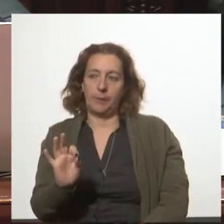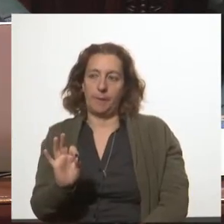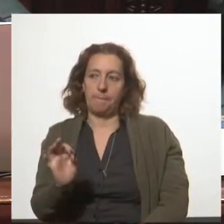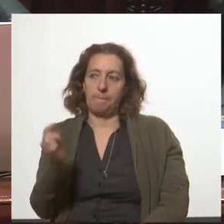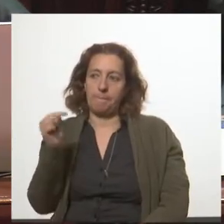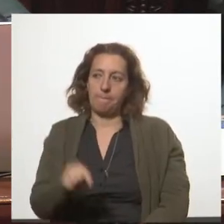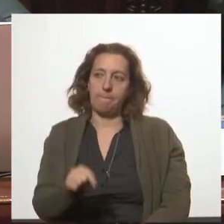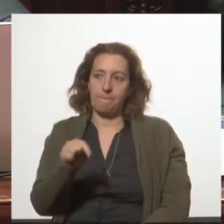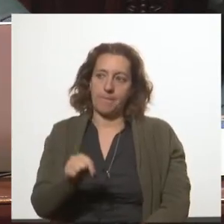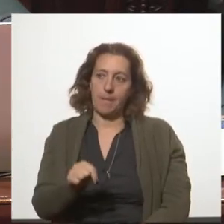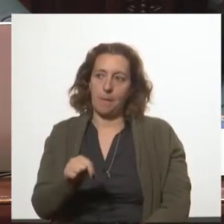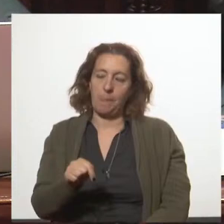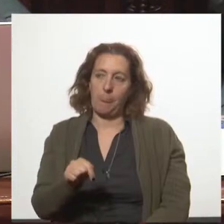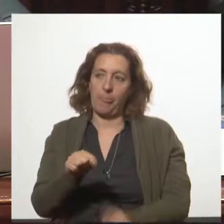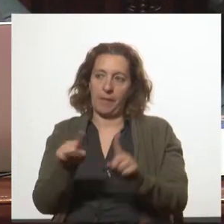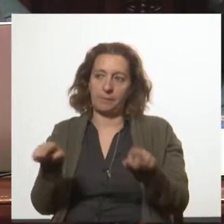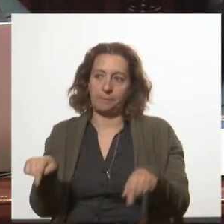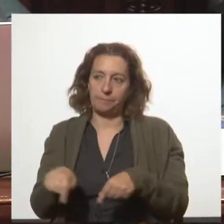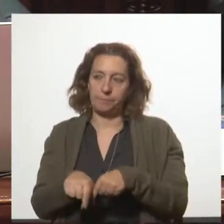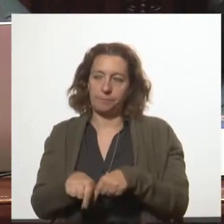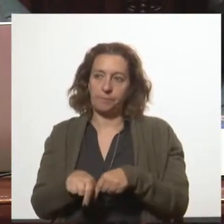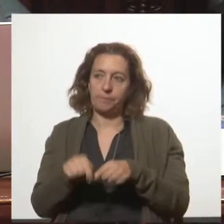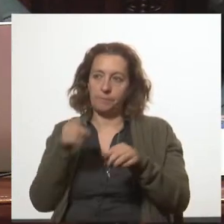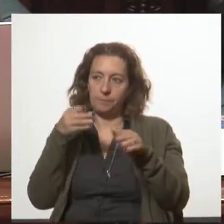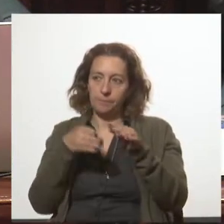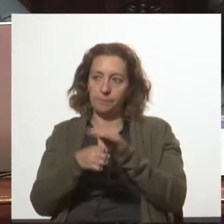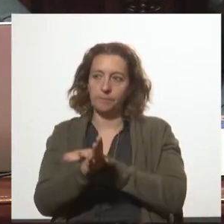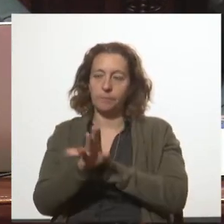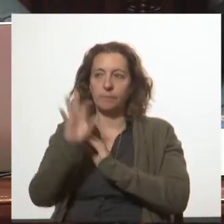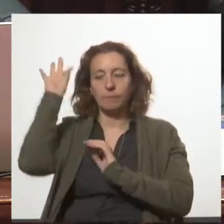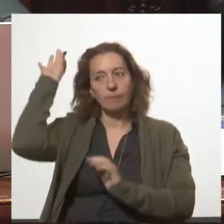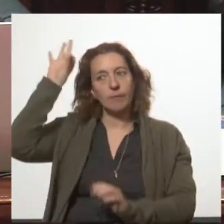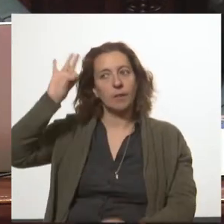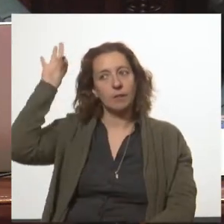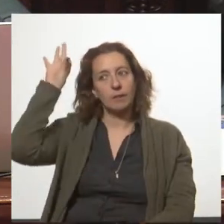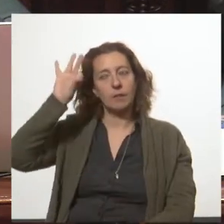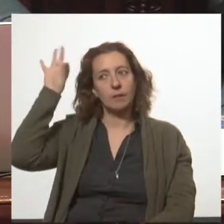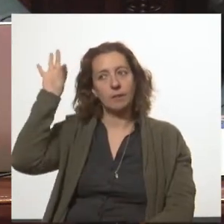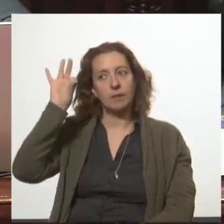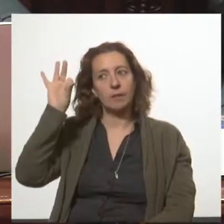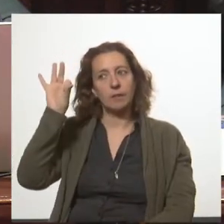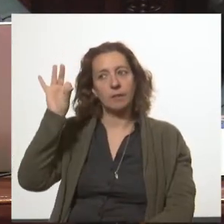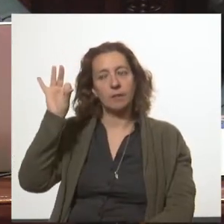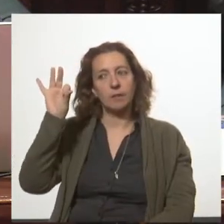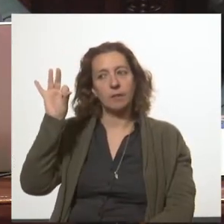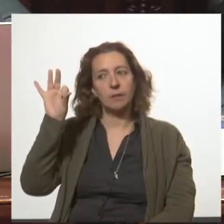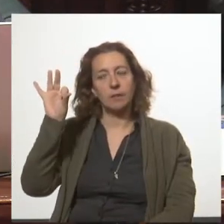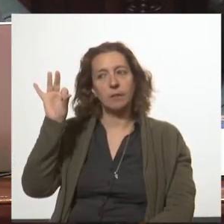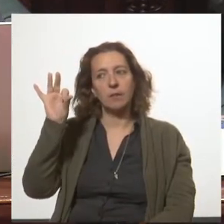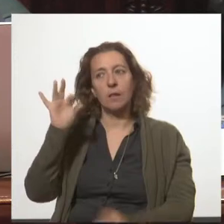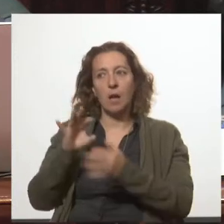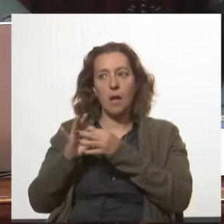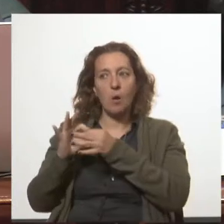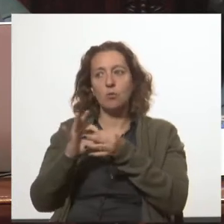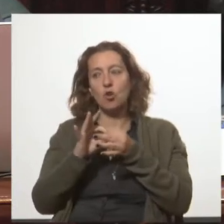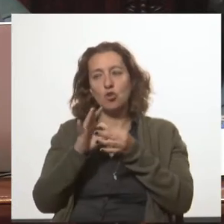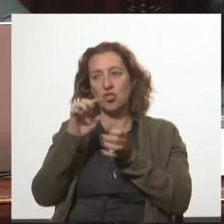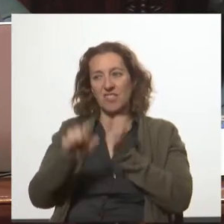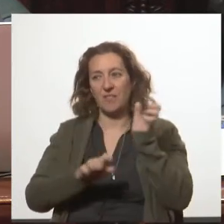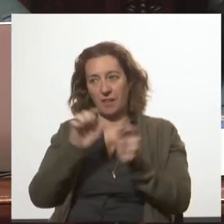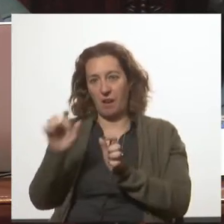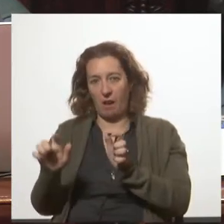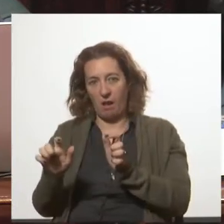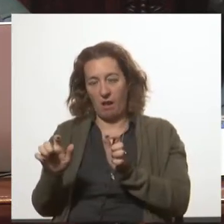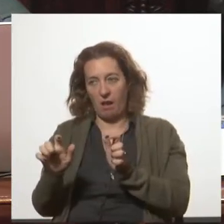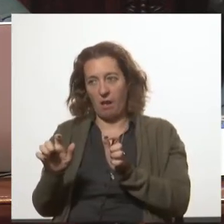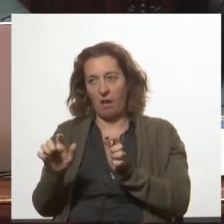sala en la que acaba de ingresar un señor senador de la lo que es la unión cívica que